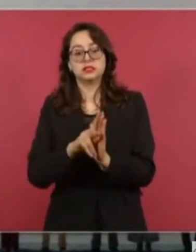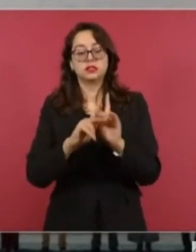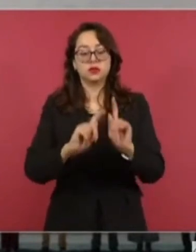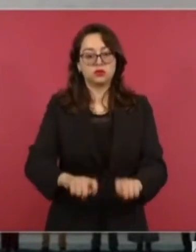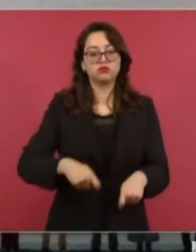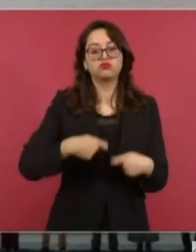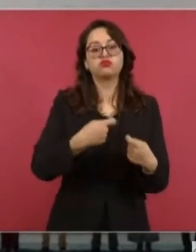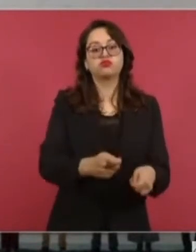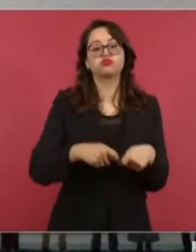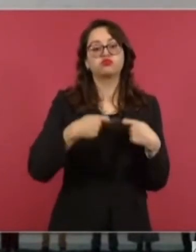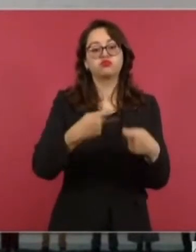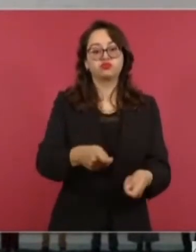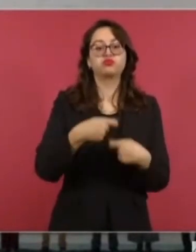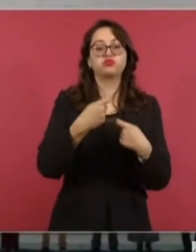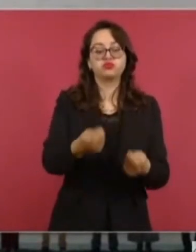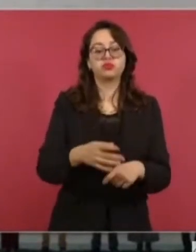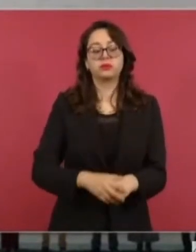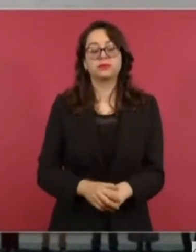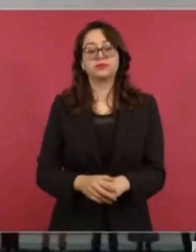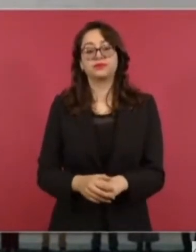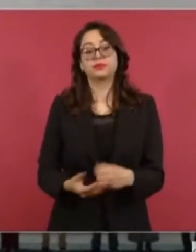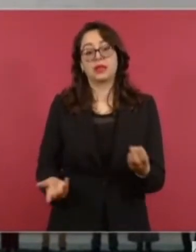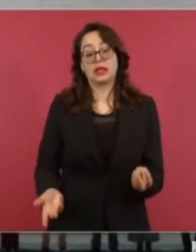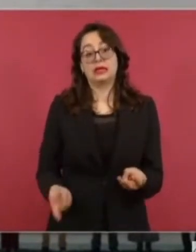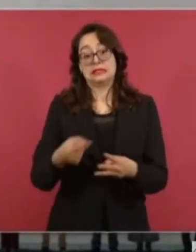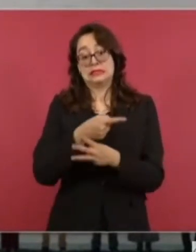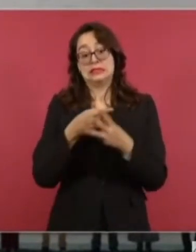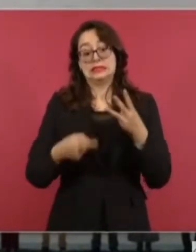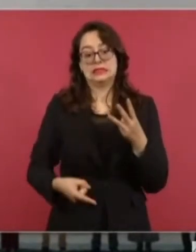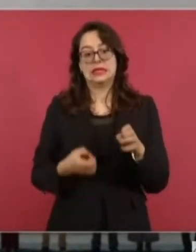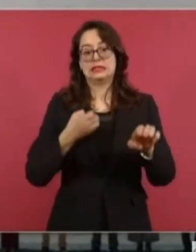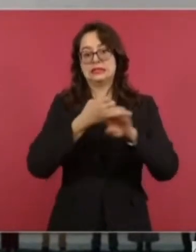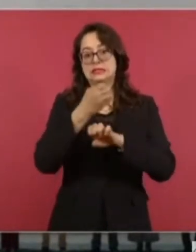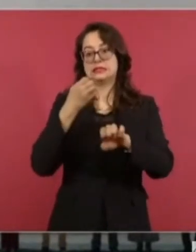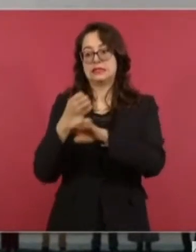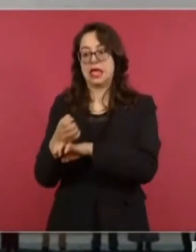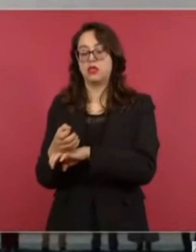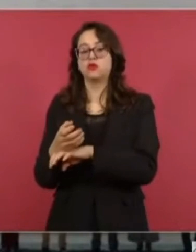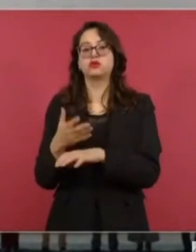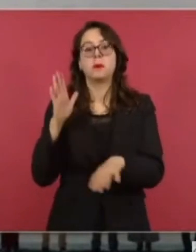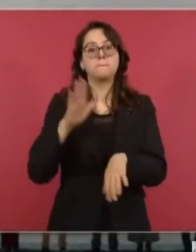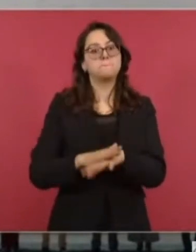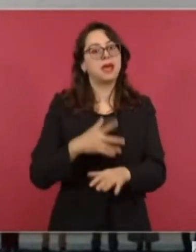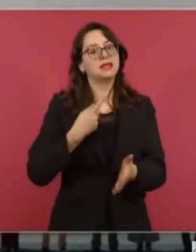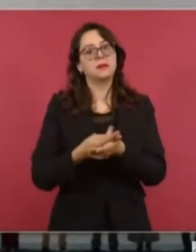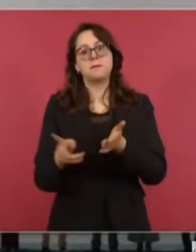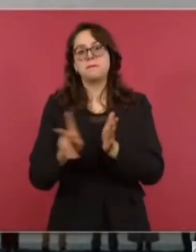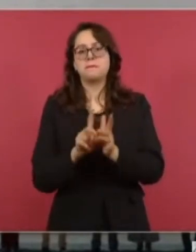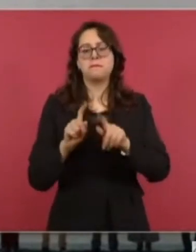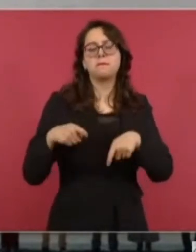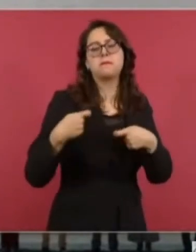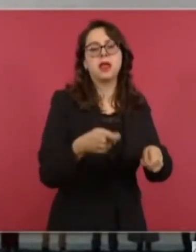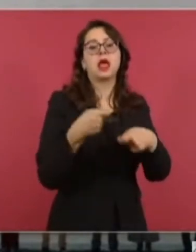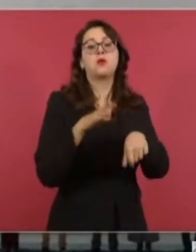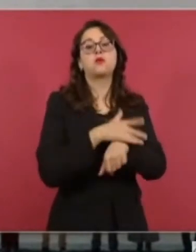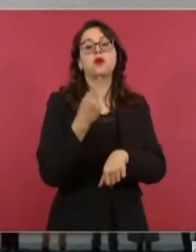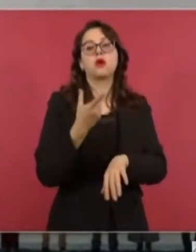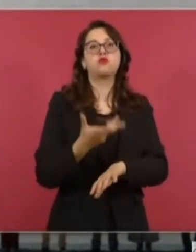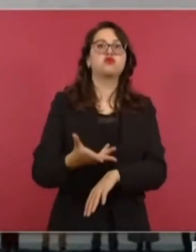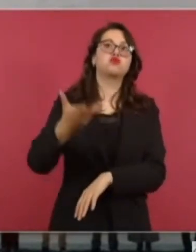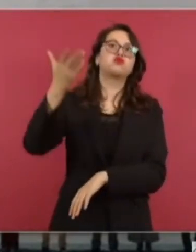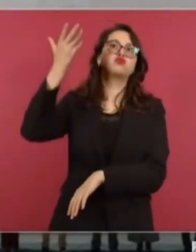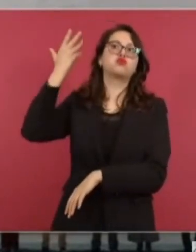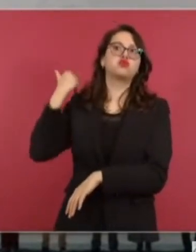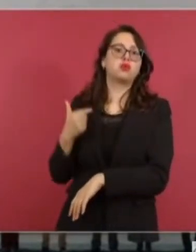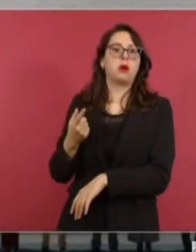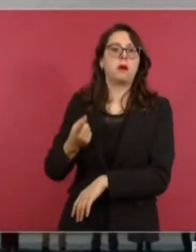Tlaxcala. Estos 3 primeros estados han tenido el número más alto de basificación, son los 3 estados con los que iniciamos. En